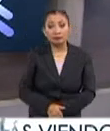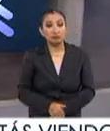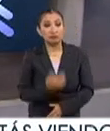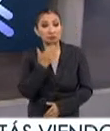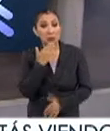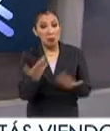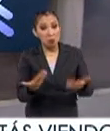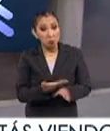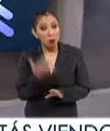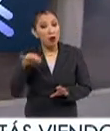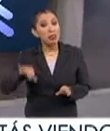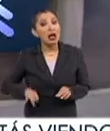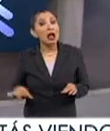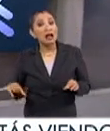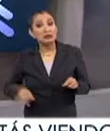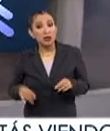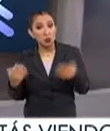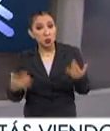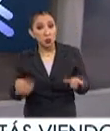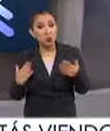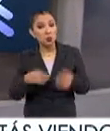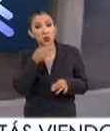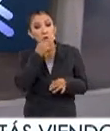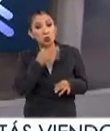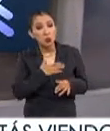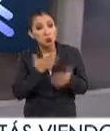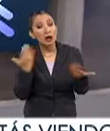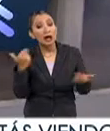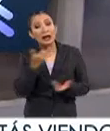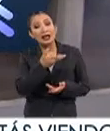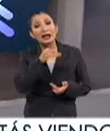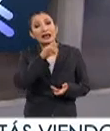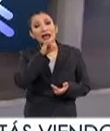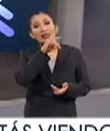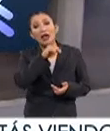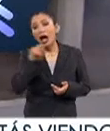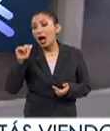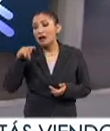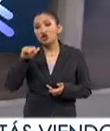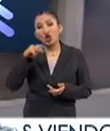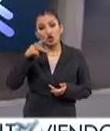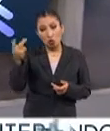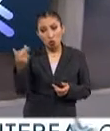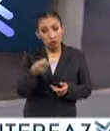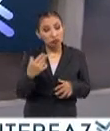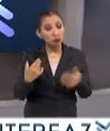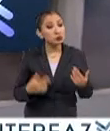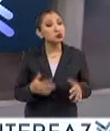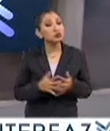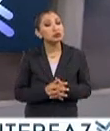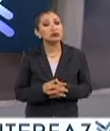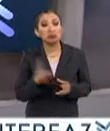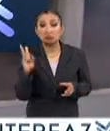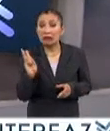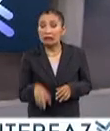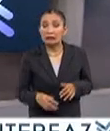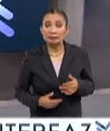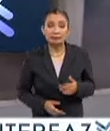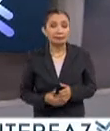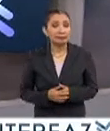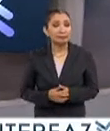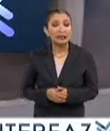bien, interesantísimo lo que nos comentas, Hilda, Antonio, y bueno, pues sin duda